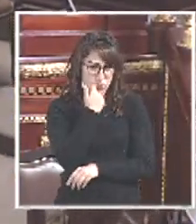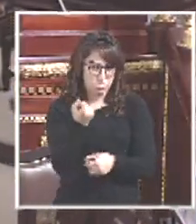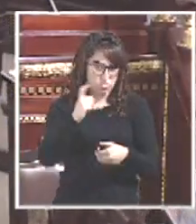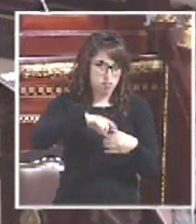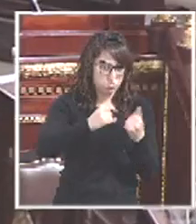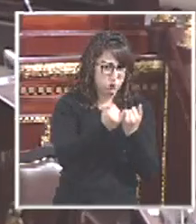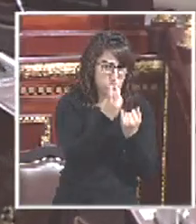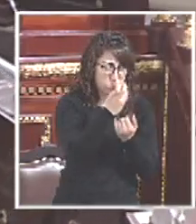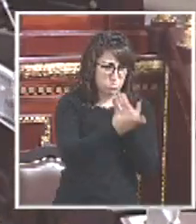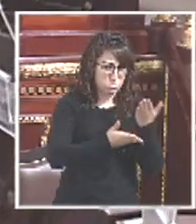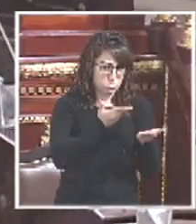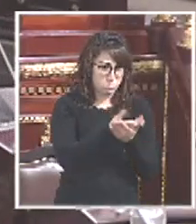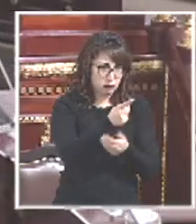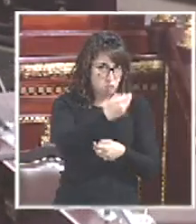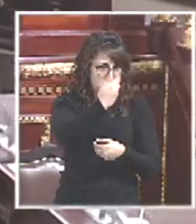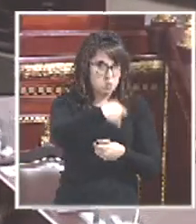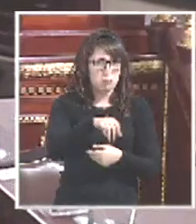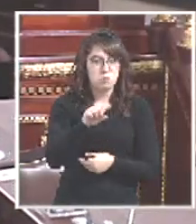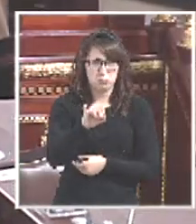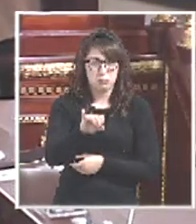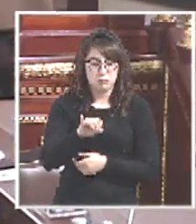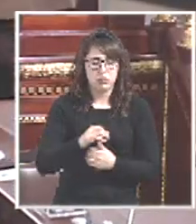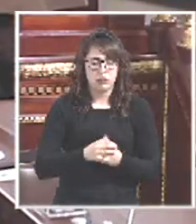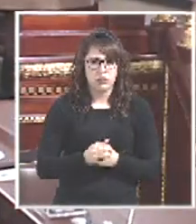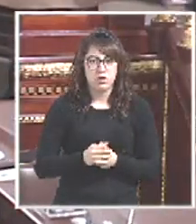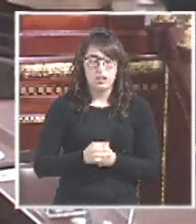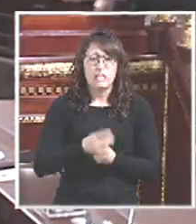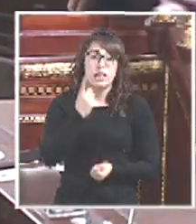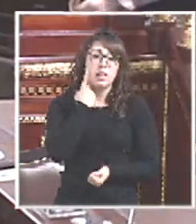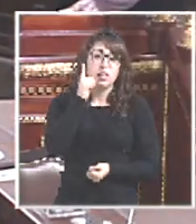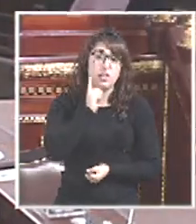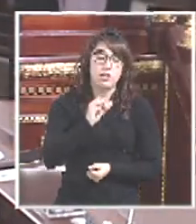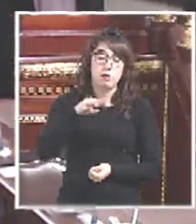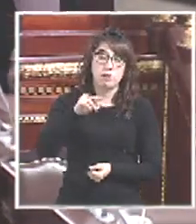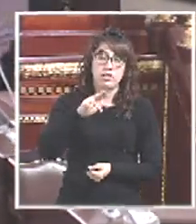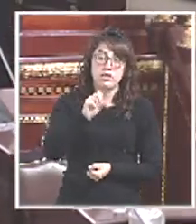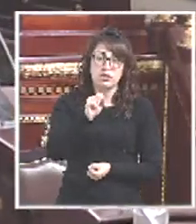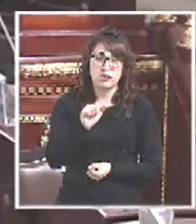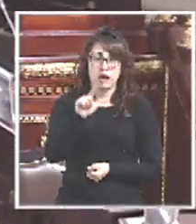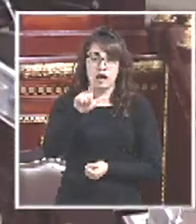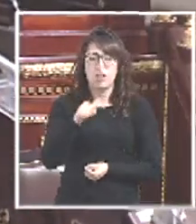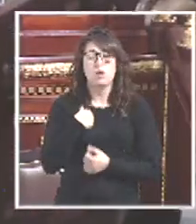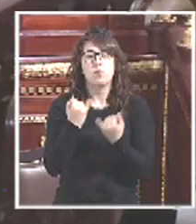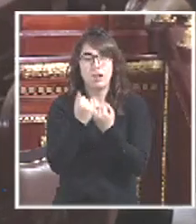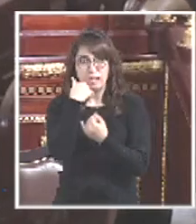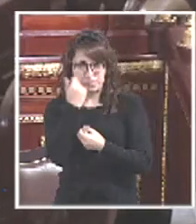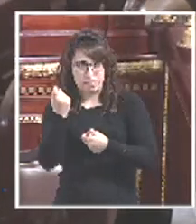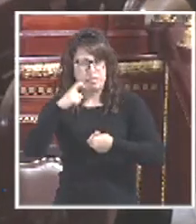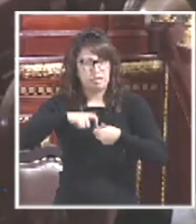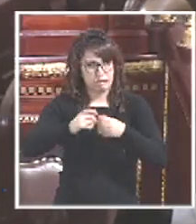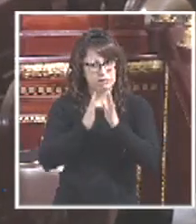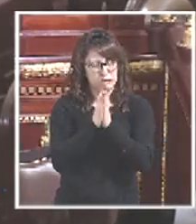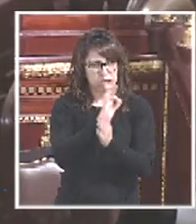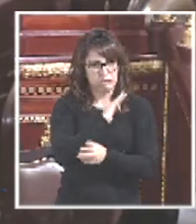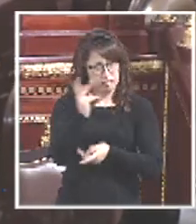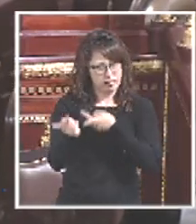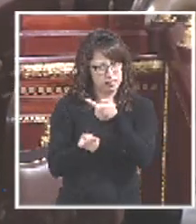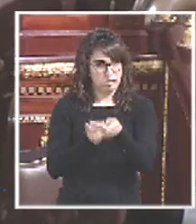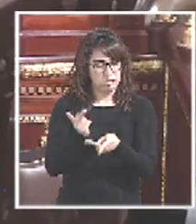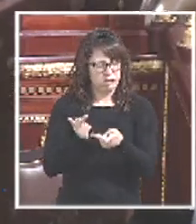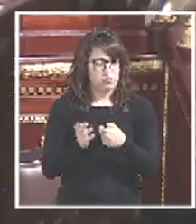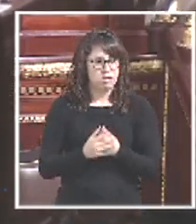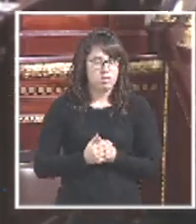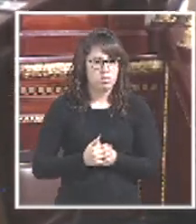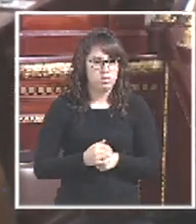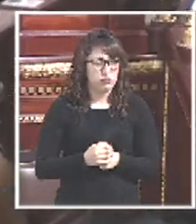acuerdo. Acepta la promovente. Diputada Marisela Zúñiga. En el mismo sentido, Presidenta, si me permite suscribirme a su